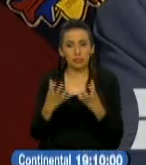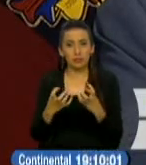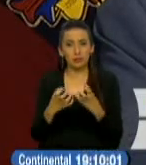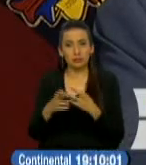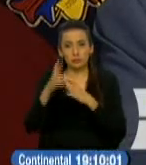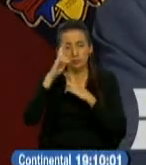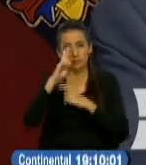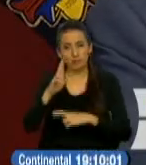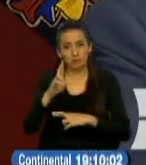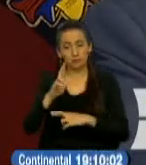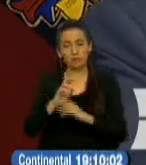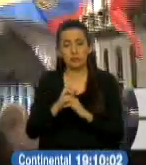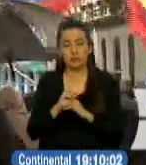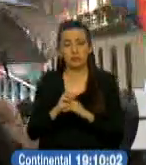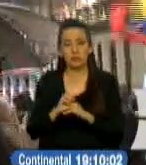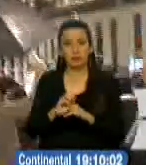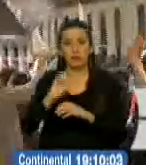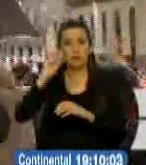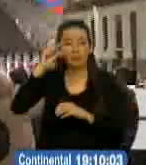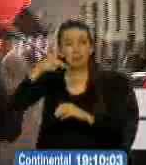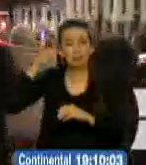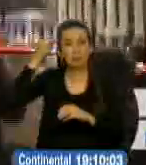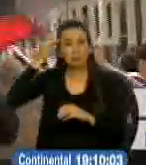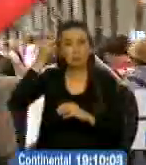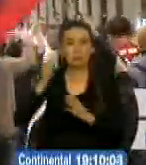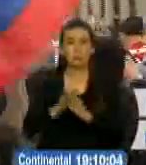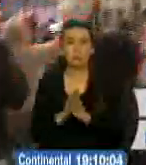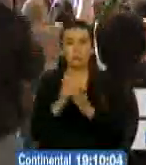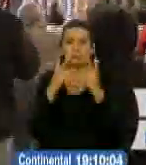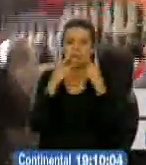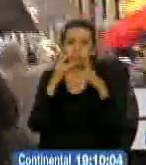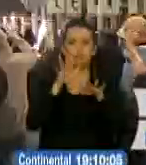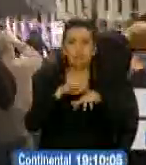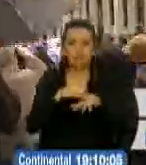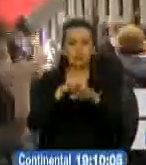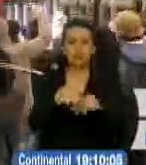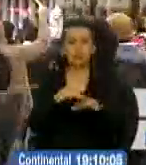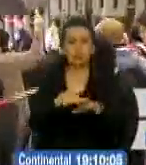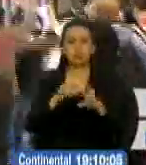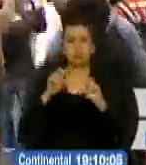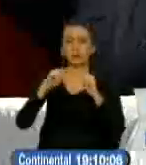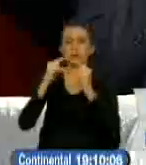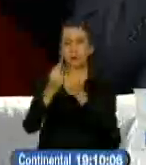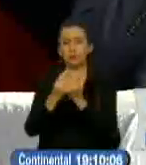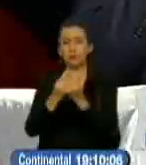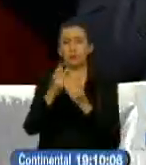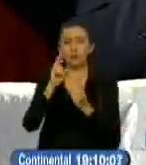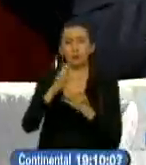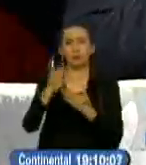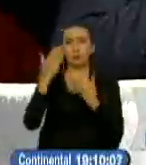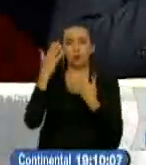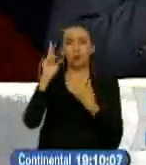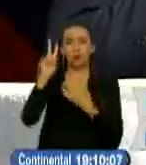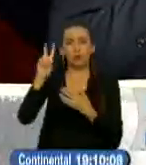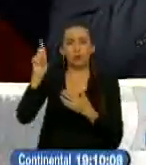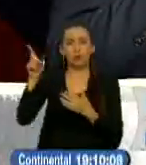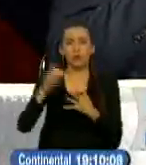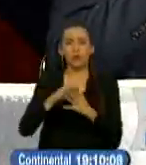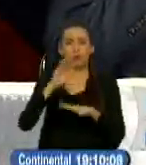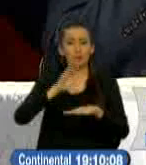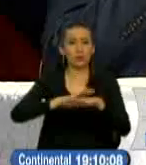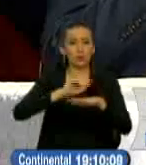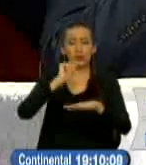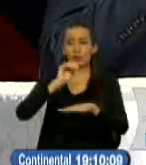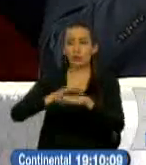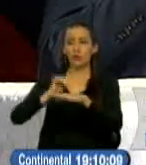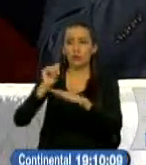al Estado de Derecho. Sin embargo, frente a las manifestaciones organizadas por el movimiento Creo, el prefecto convoca a los sectores sociales a